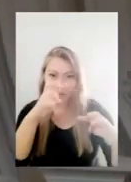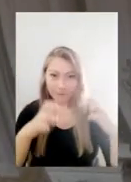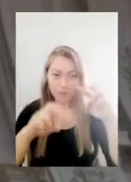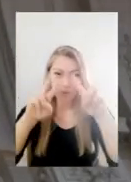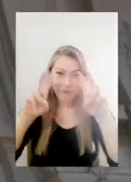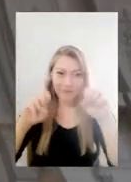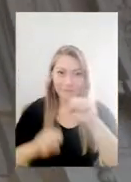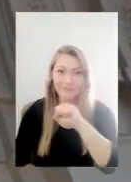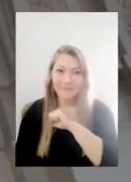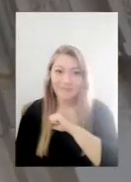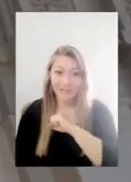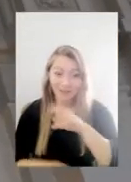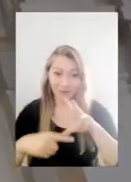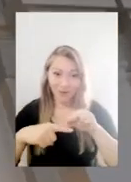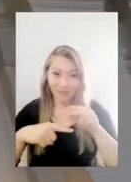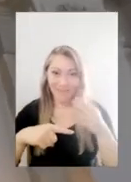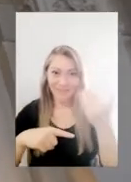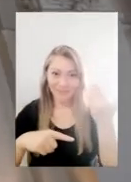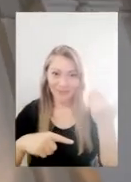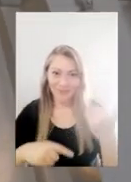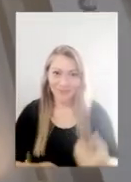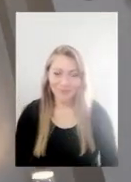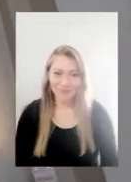Santiago Antiguo.